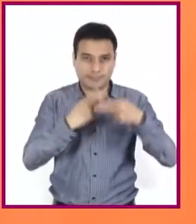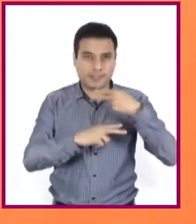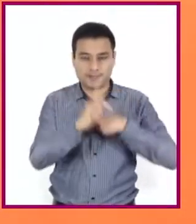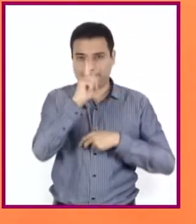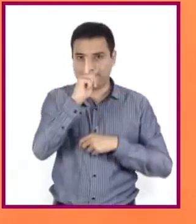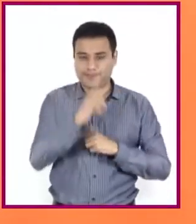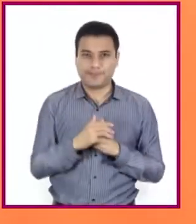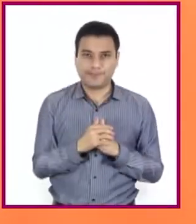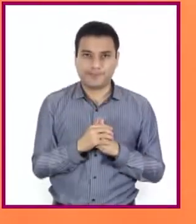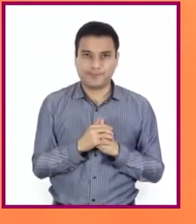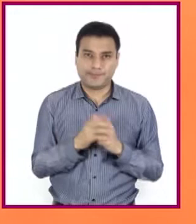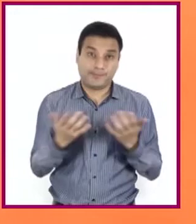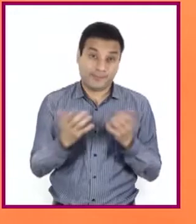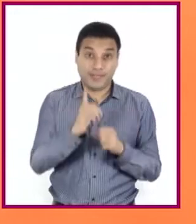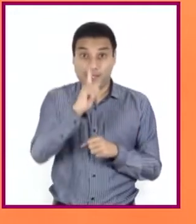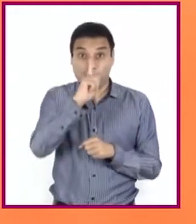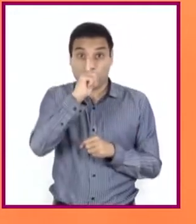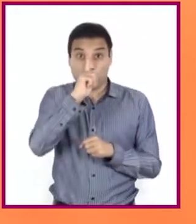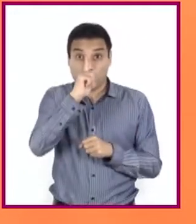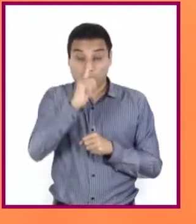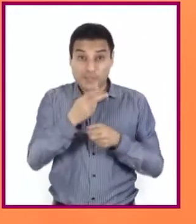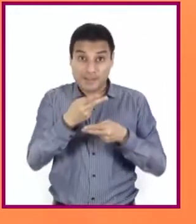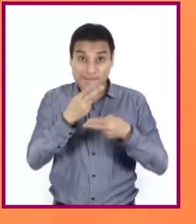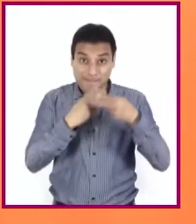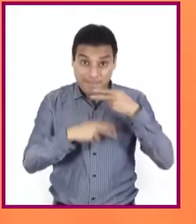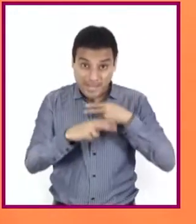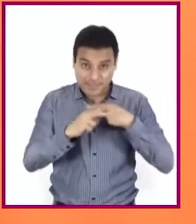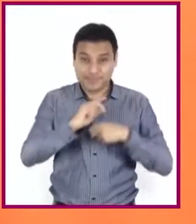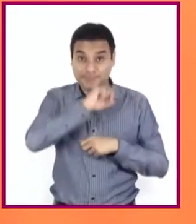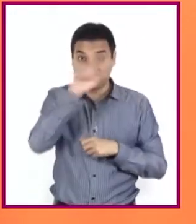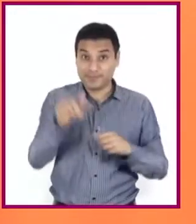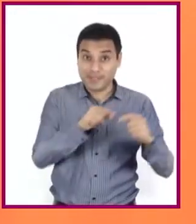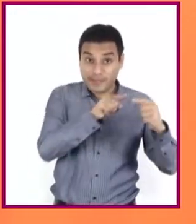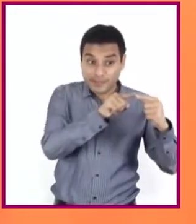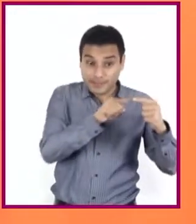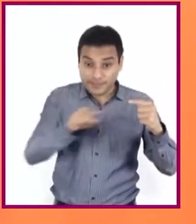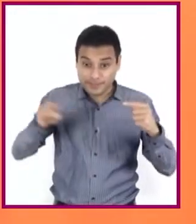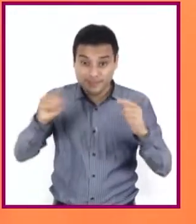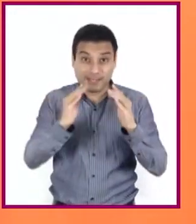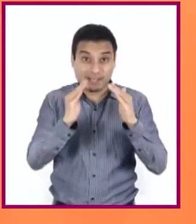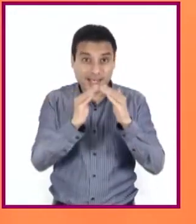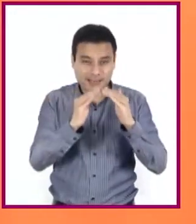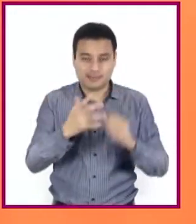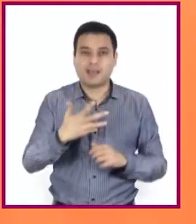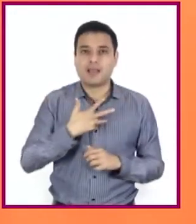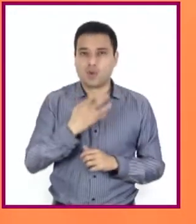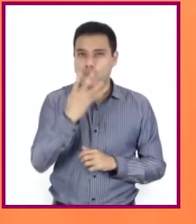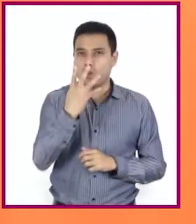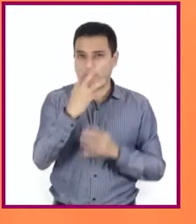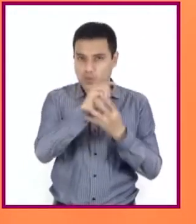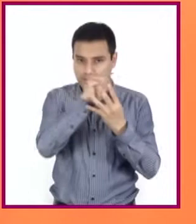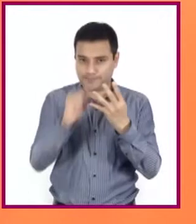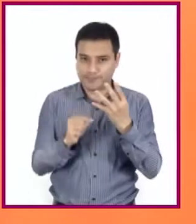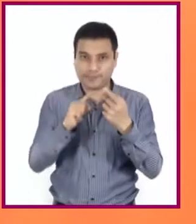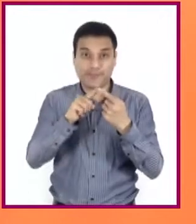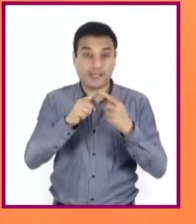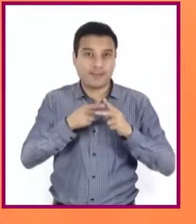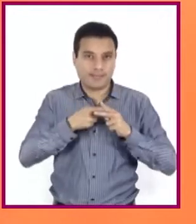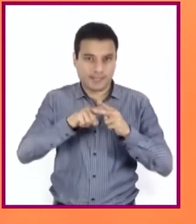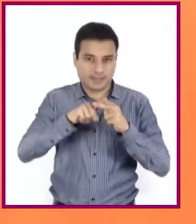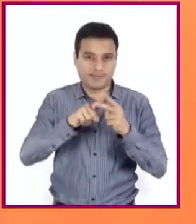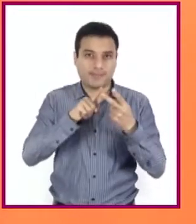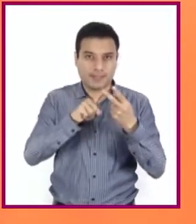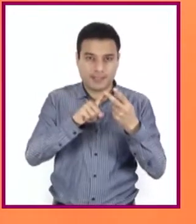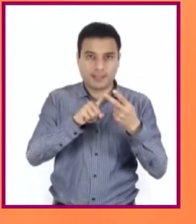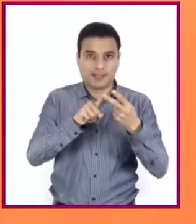general, desde que la electricidad se produce hasta que llega a nuestros hogares, pasa por 4 etapas: generación,